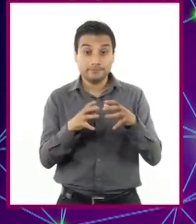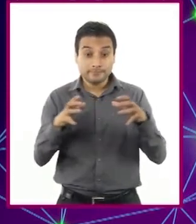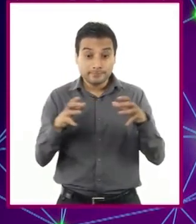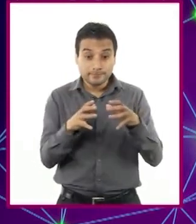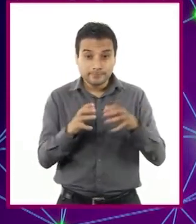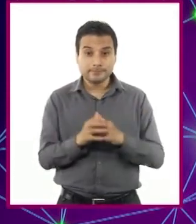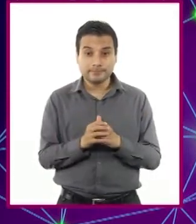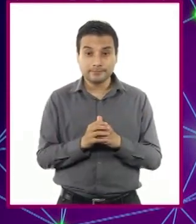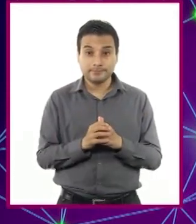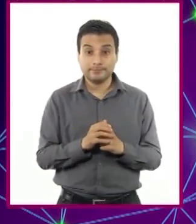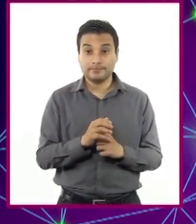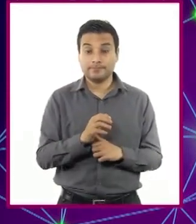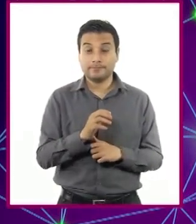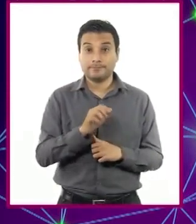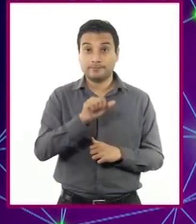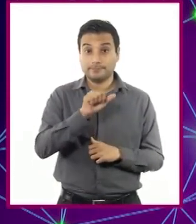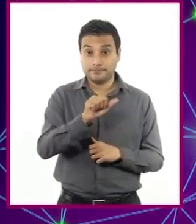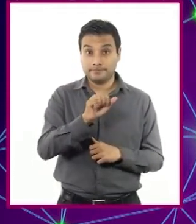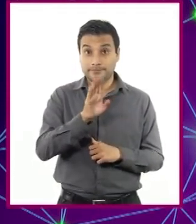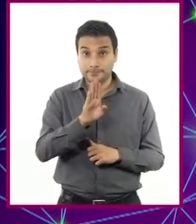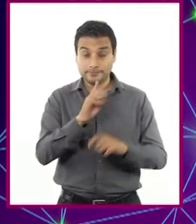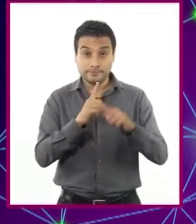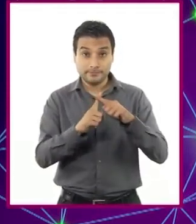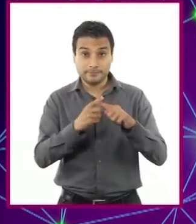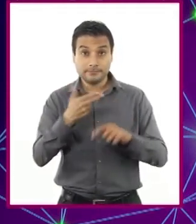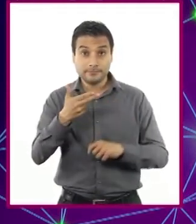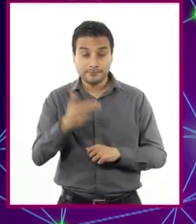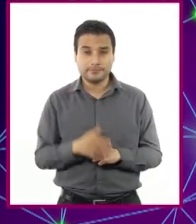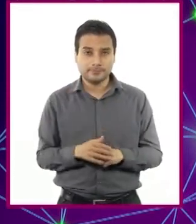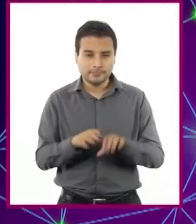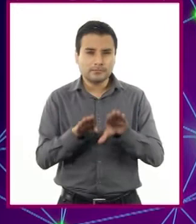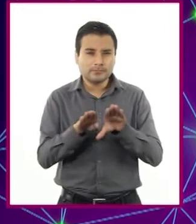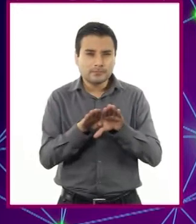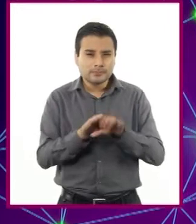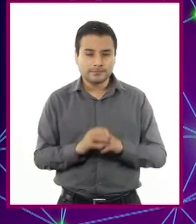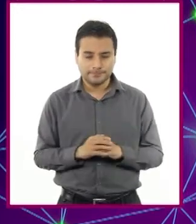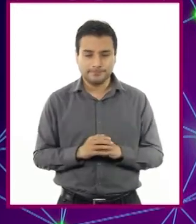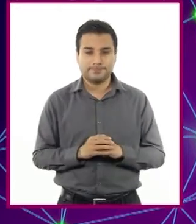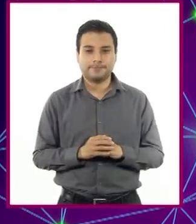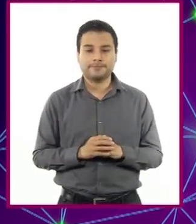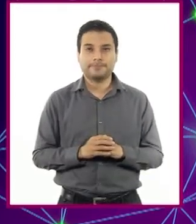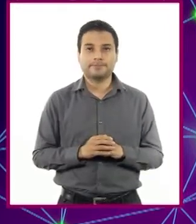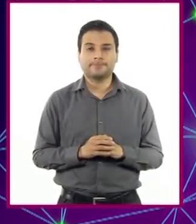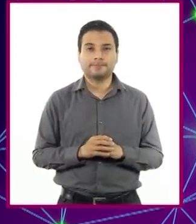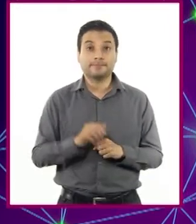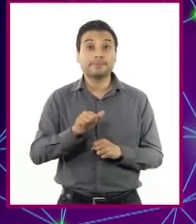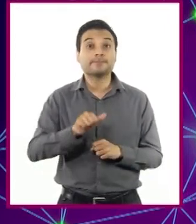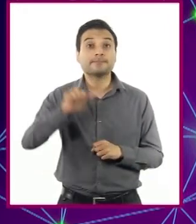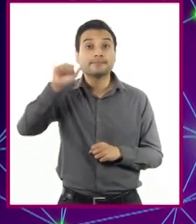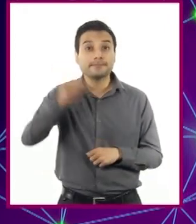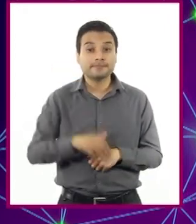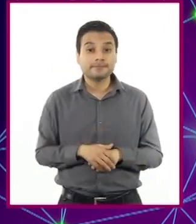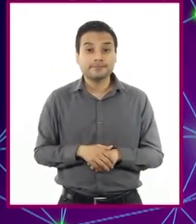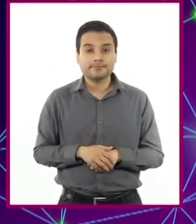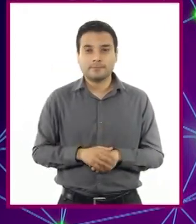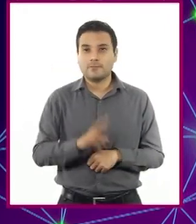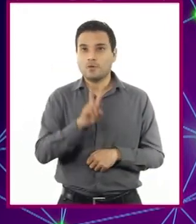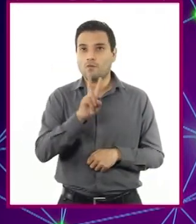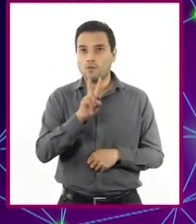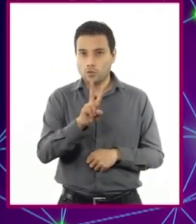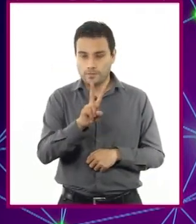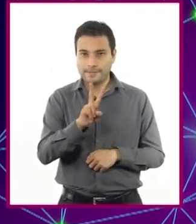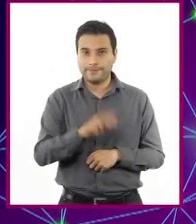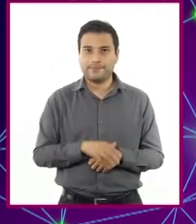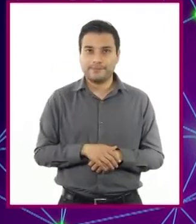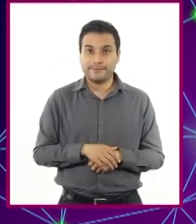al área de la base por la altura, el despeje de la altura es: altura es igual al volumen